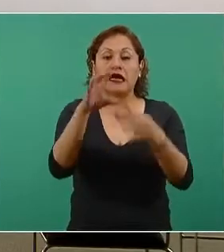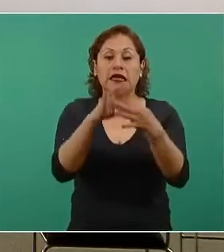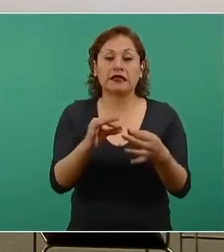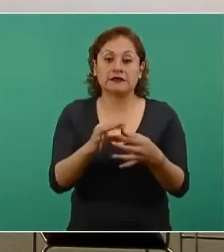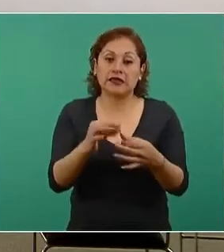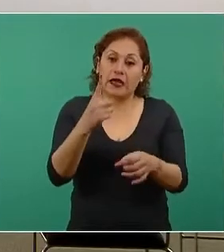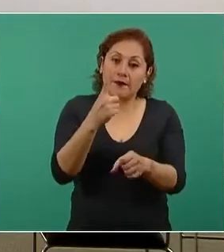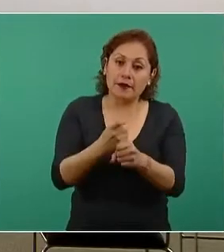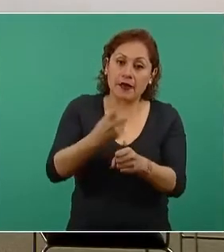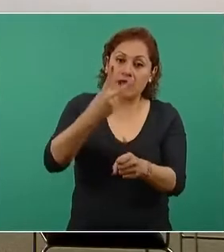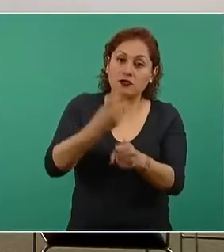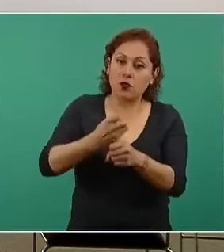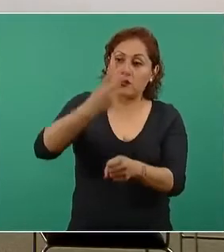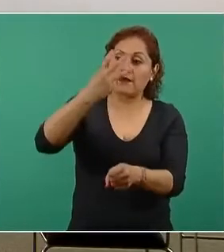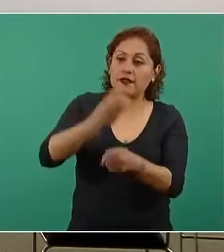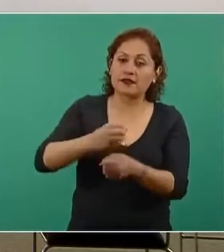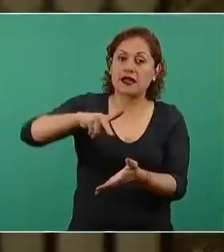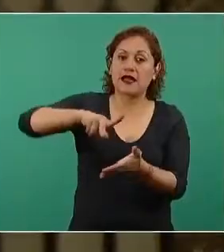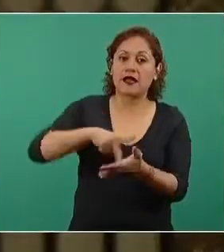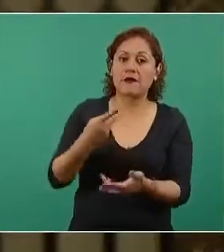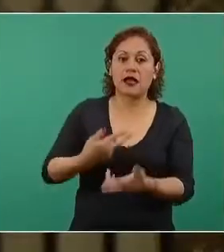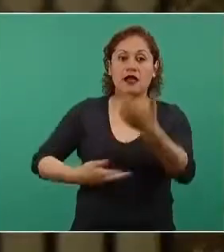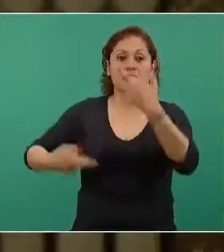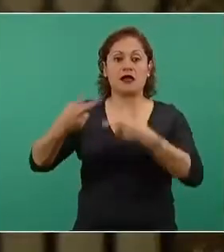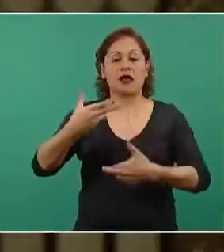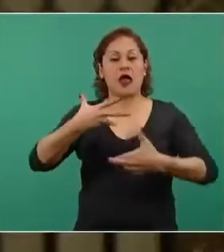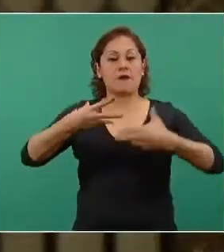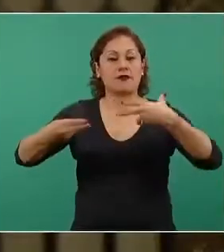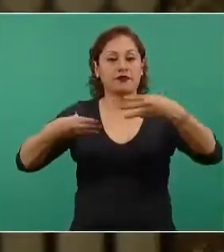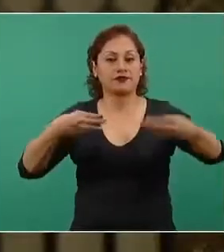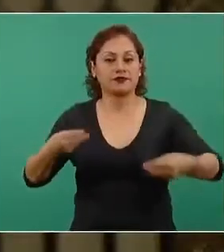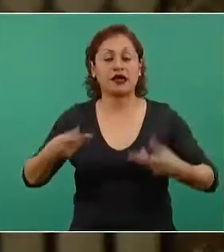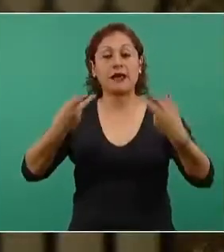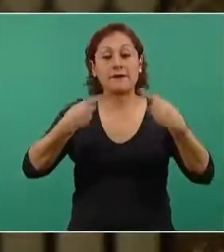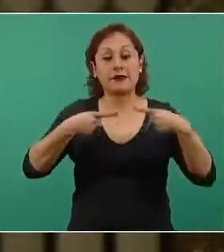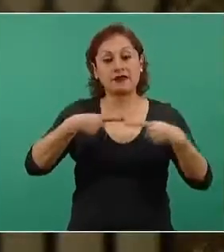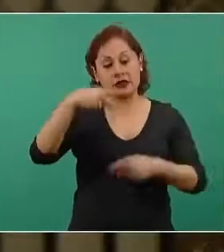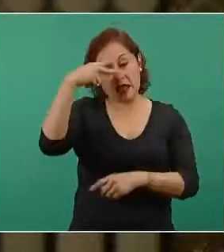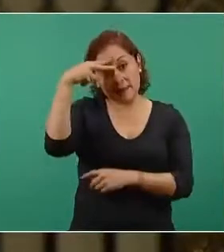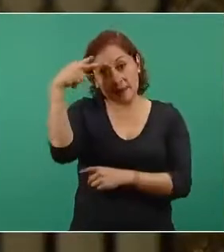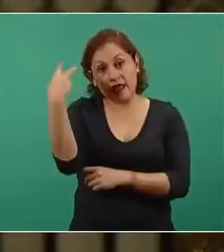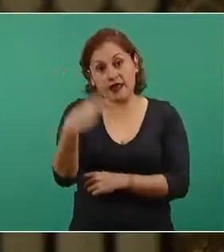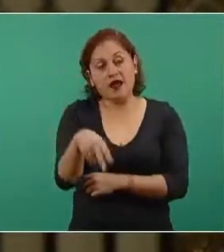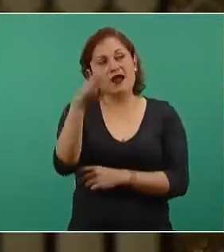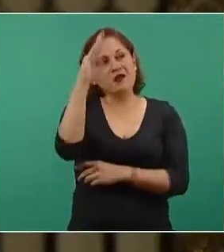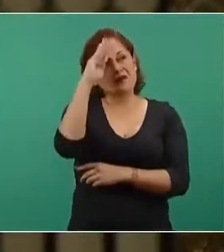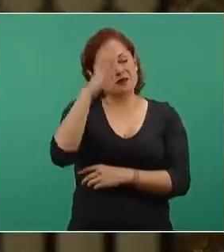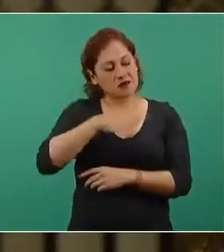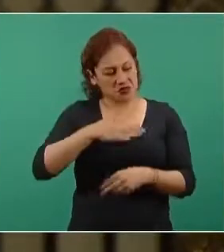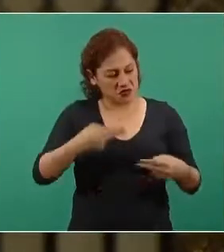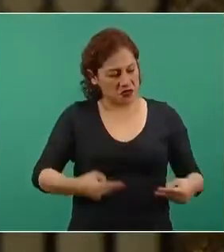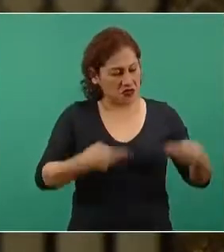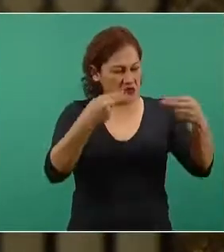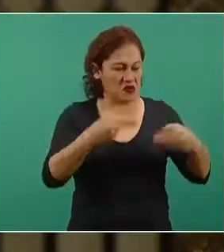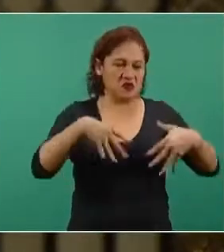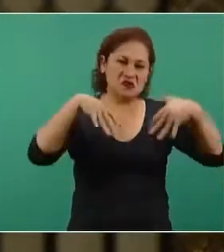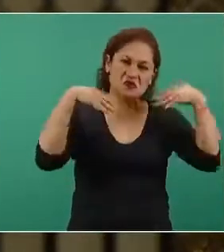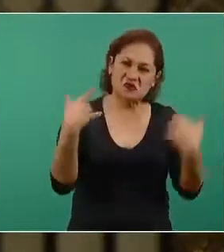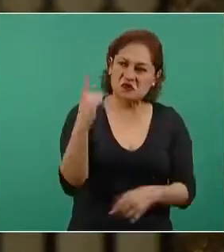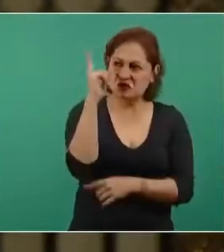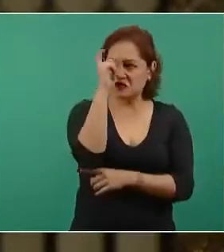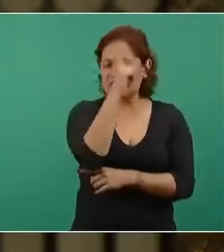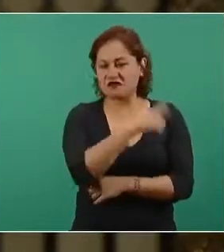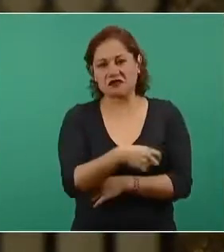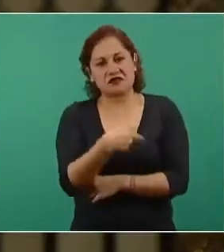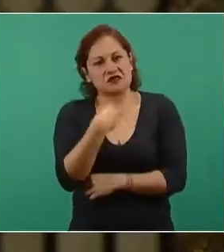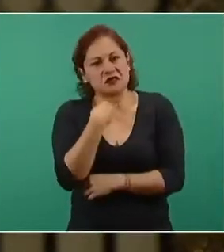sigue, ya el mexicano también piensa mucho en que, híjole, voy a tener que a lo mejor cerrar mi negocio, me va a pegar económicamente, y